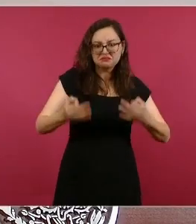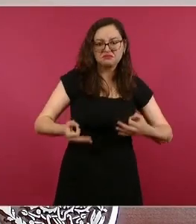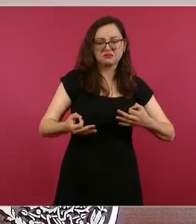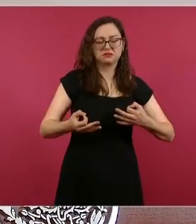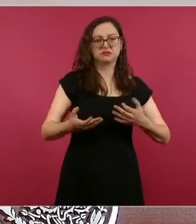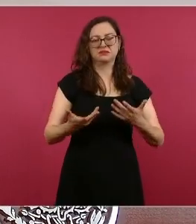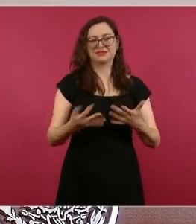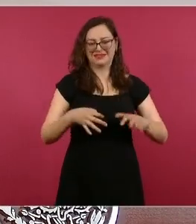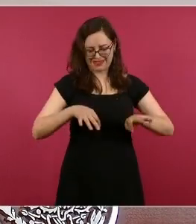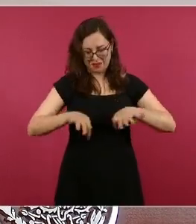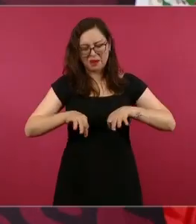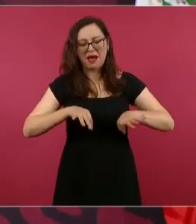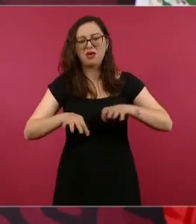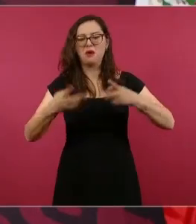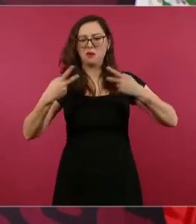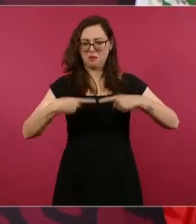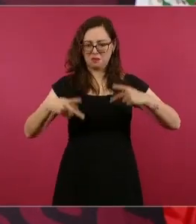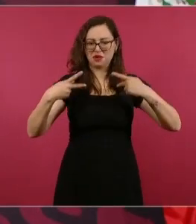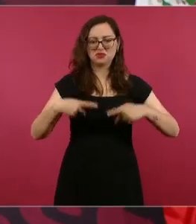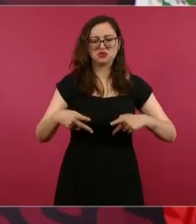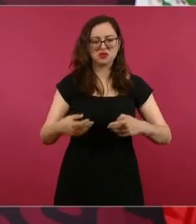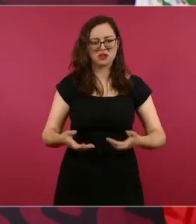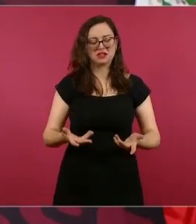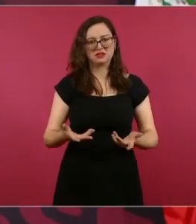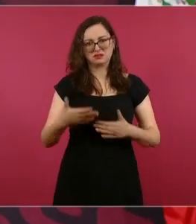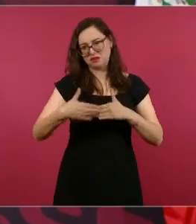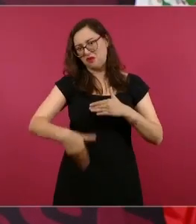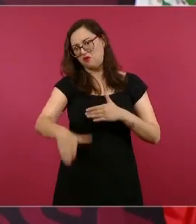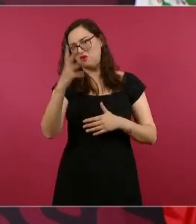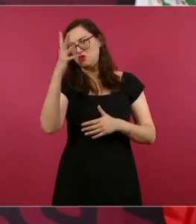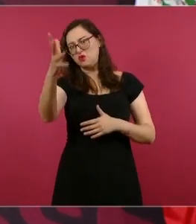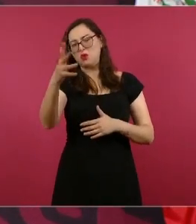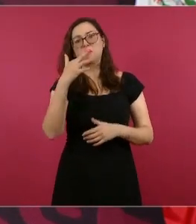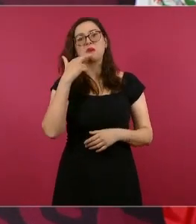merece un mejor destino.